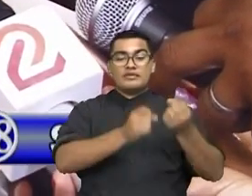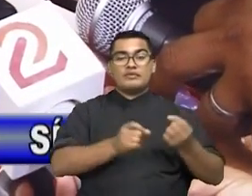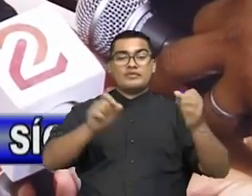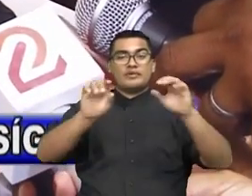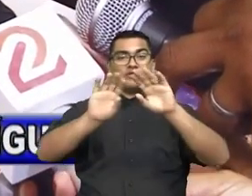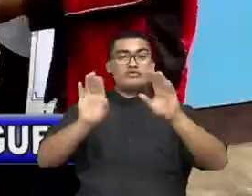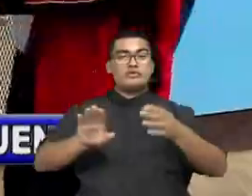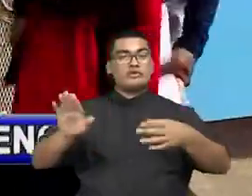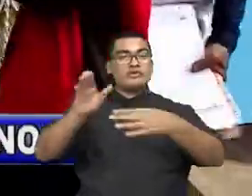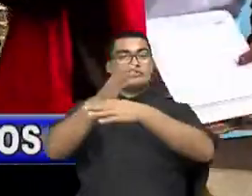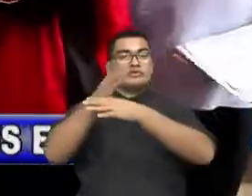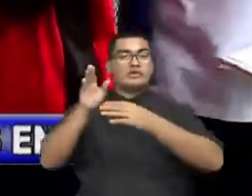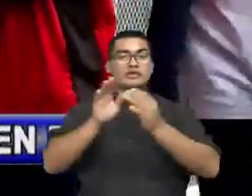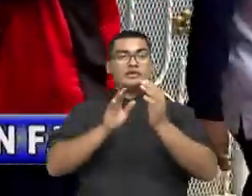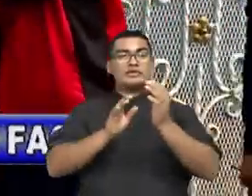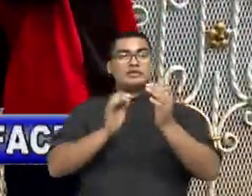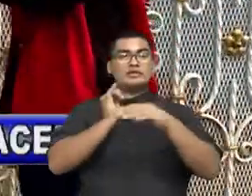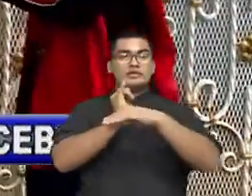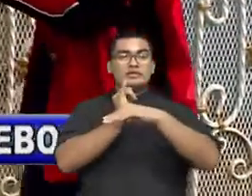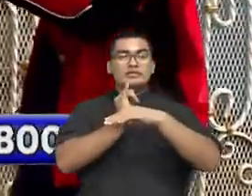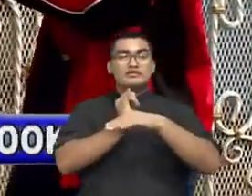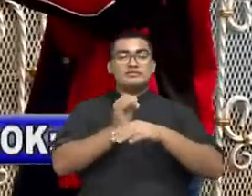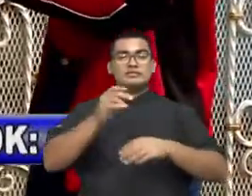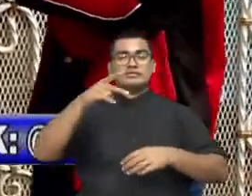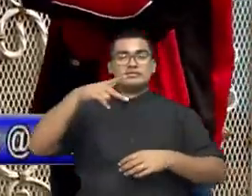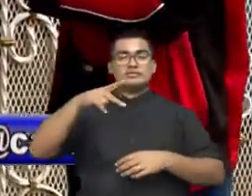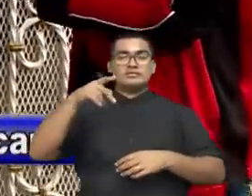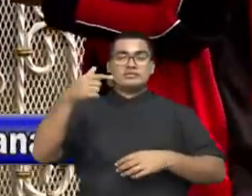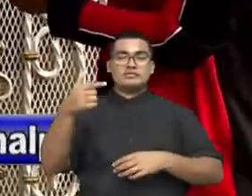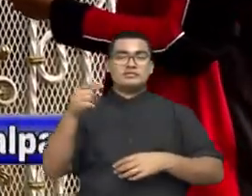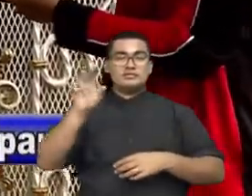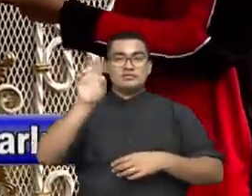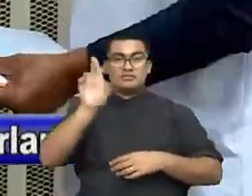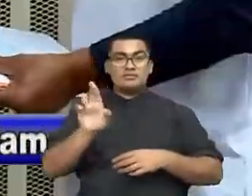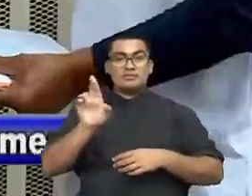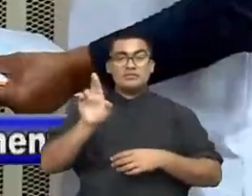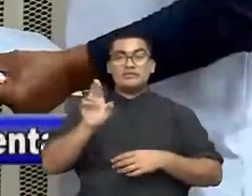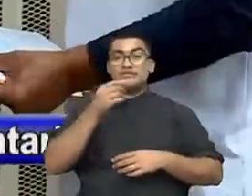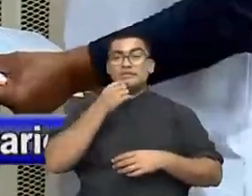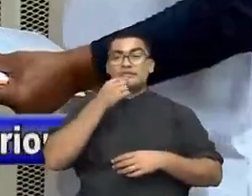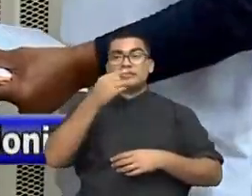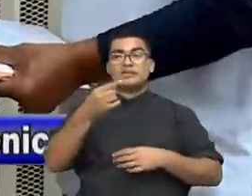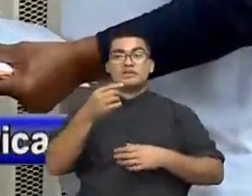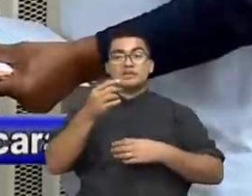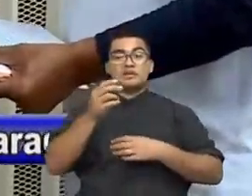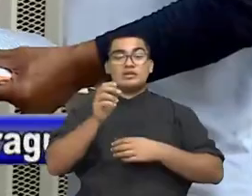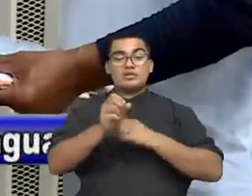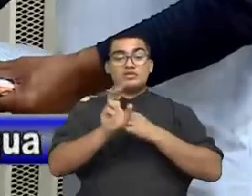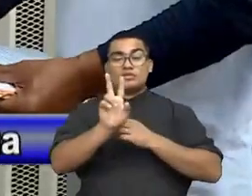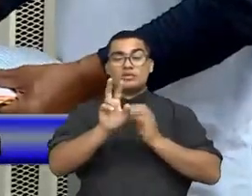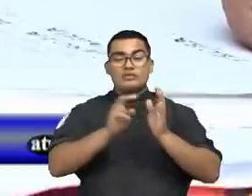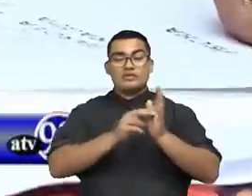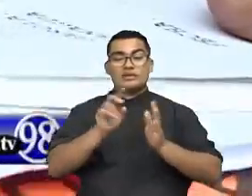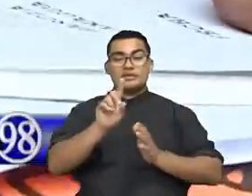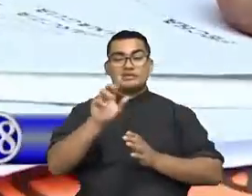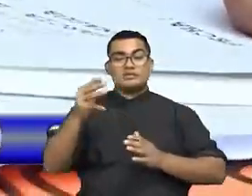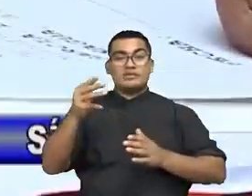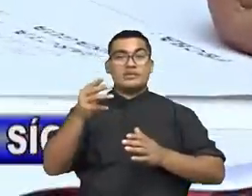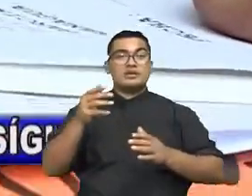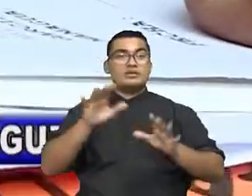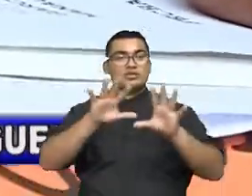diferentes iglesias. La Procuraduría General de la República cerrará este 2019 con la entrega de 70 mil títulos de